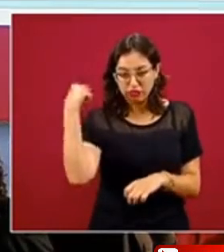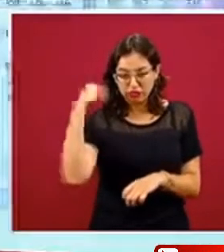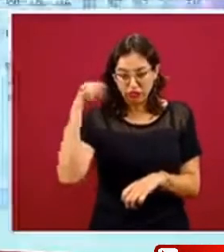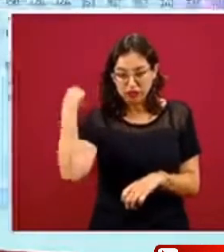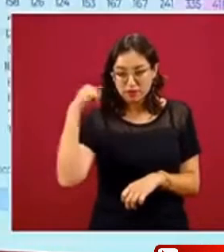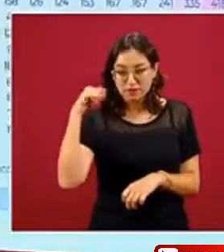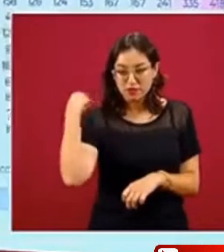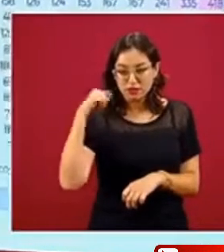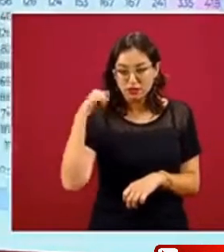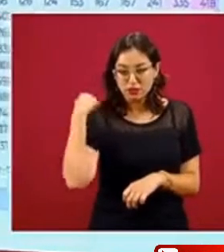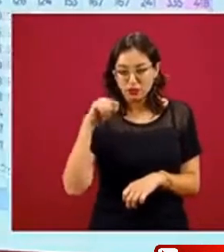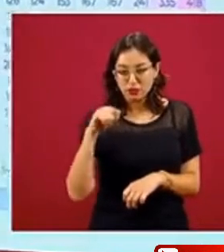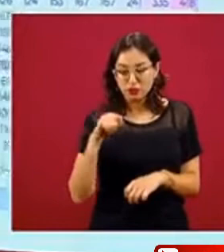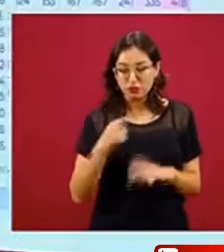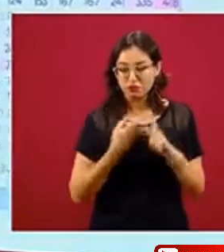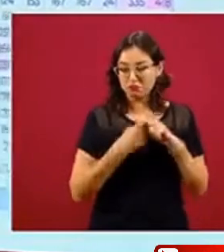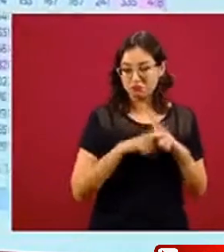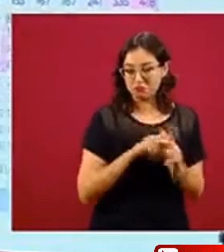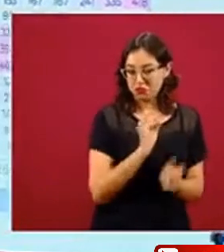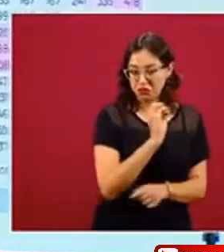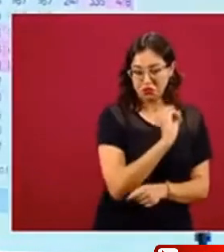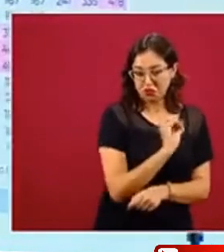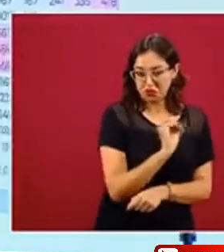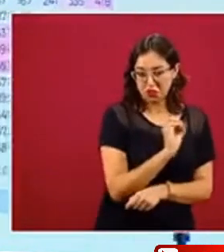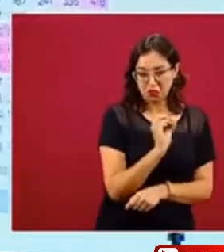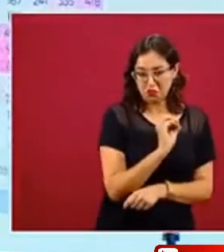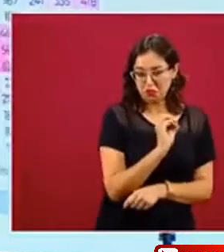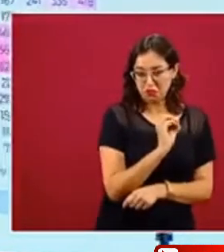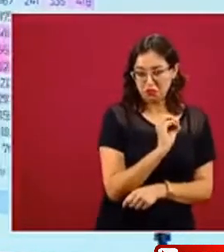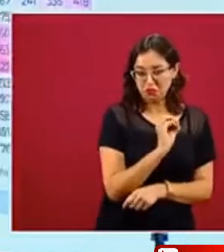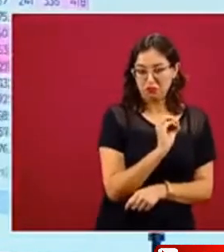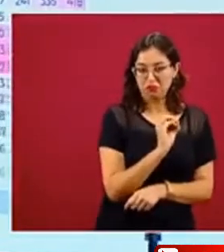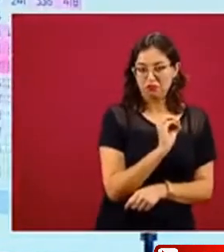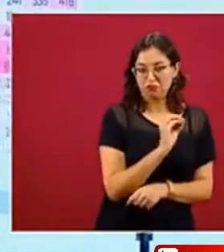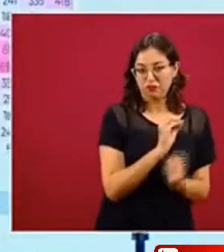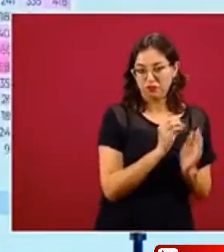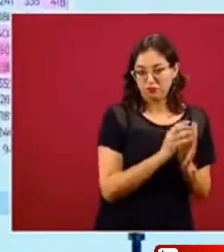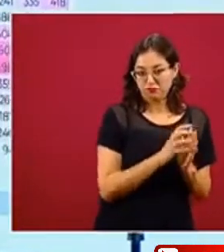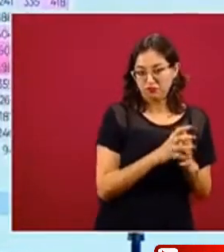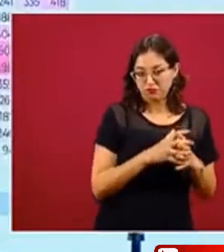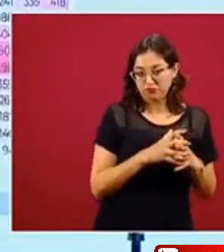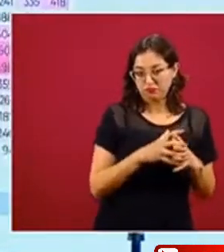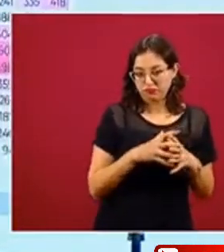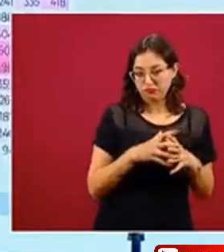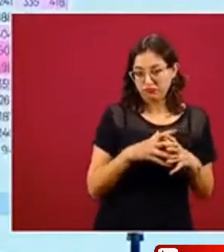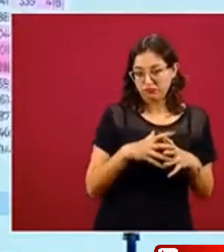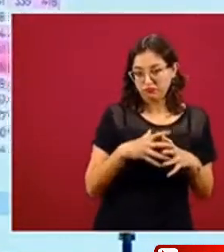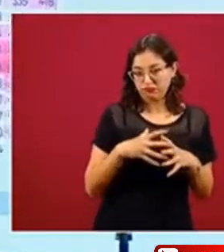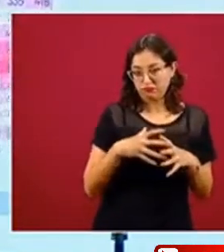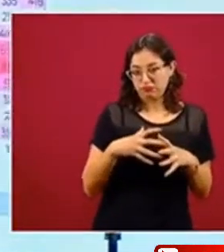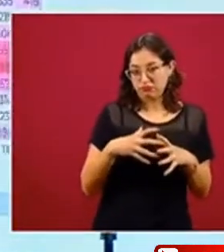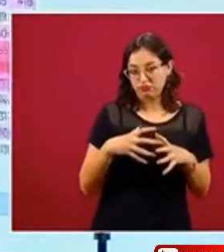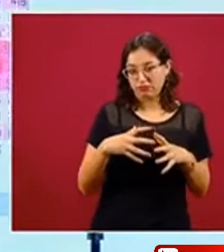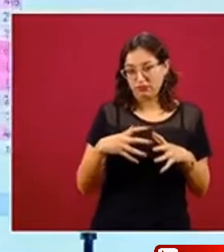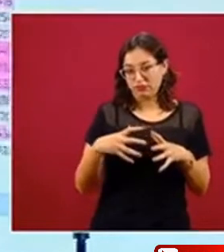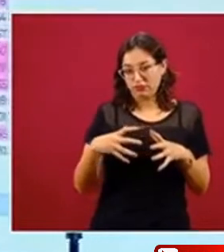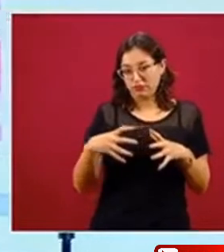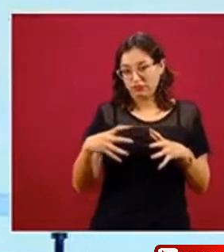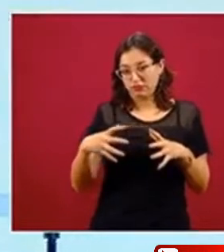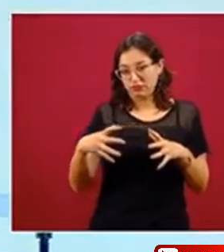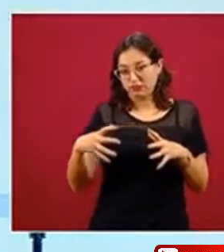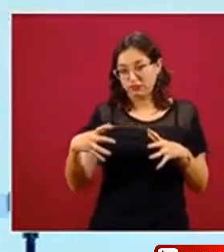Tabasco. Empezó con 0 casos por 100,000 habitantes y fue aumentando progresivamente,